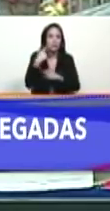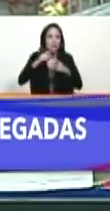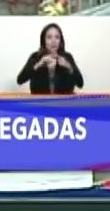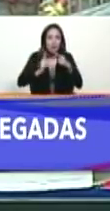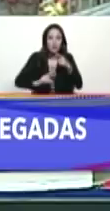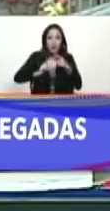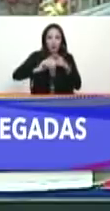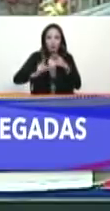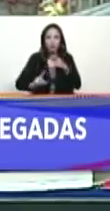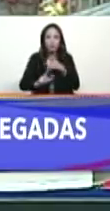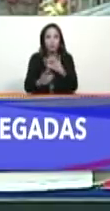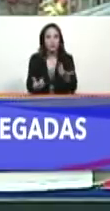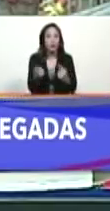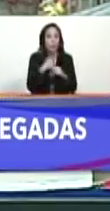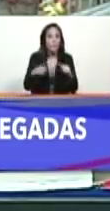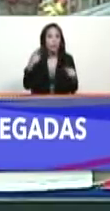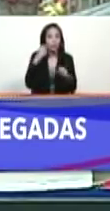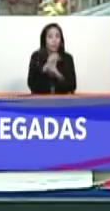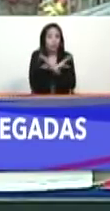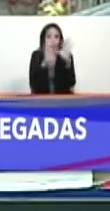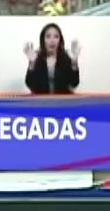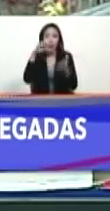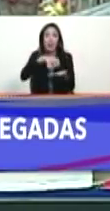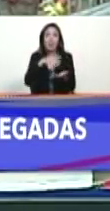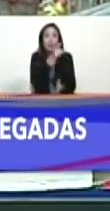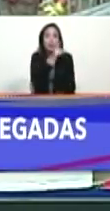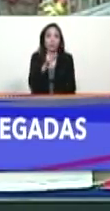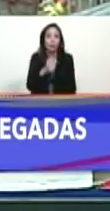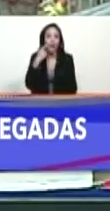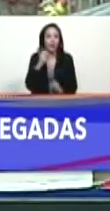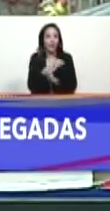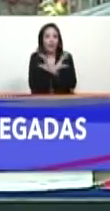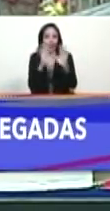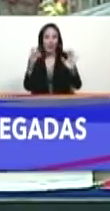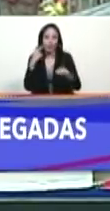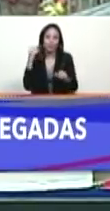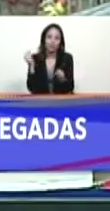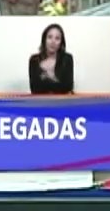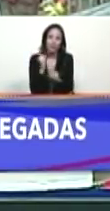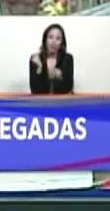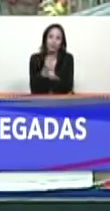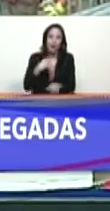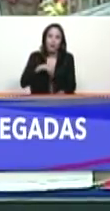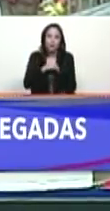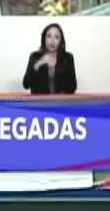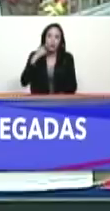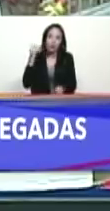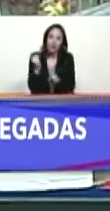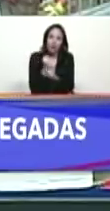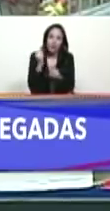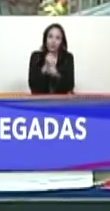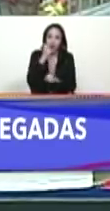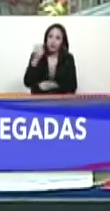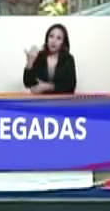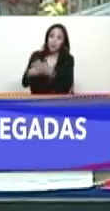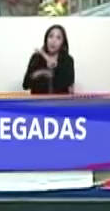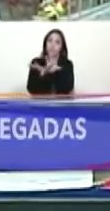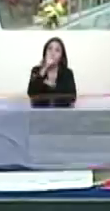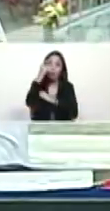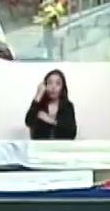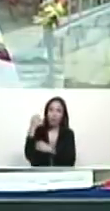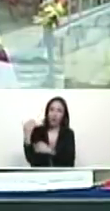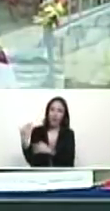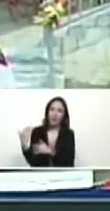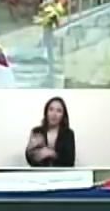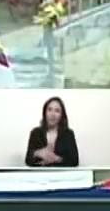el pueblo del Zulia está claro, está clarito. Y nosotros trabajando. Hace 5 días nos atacaron otro